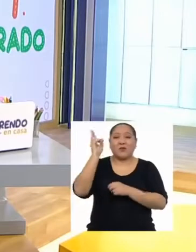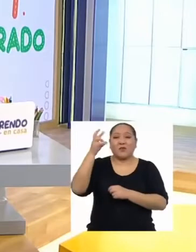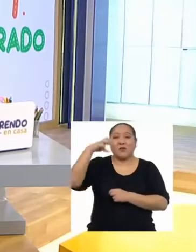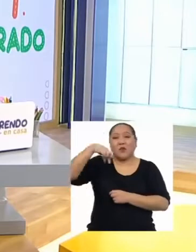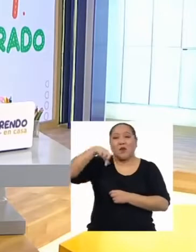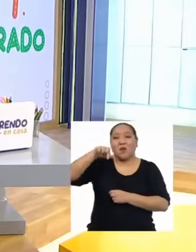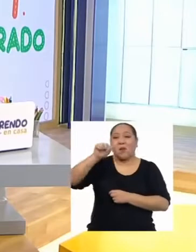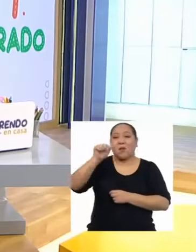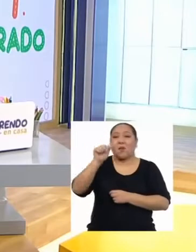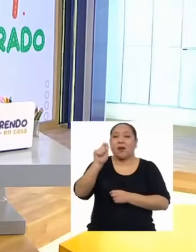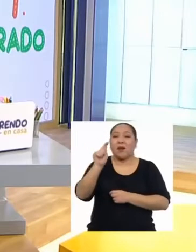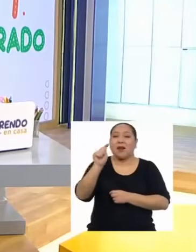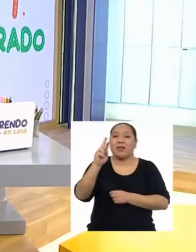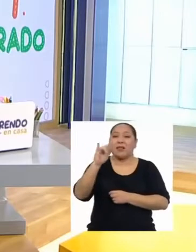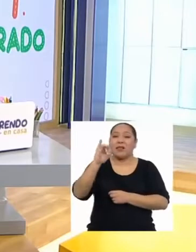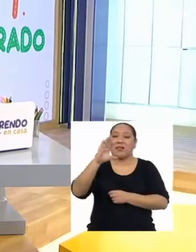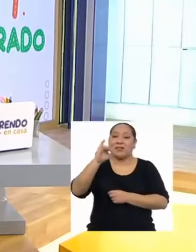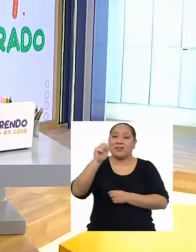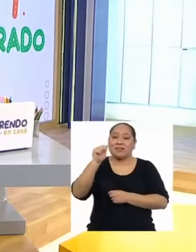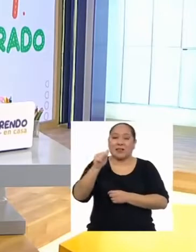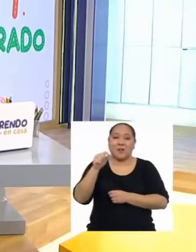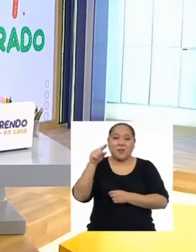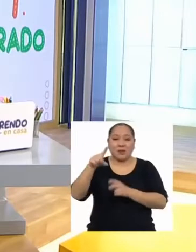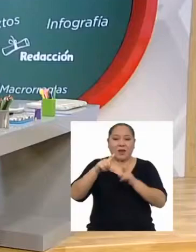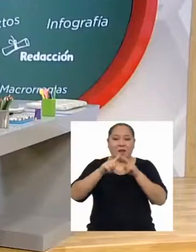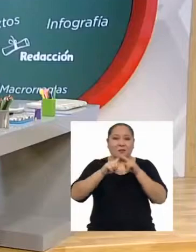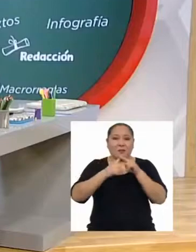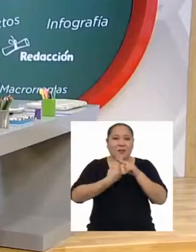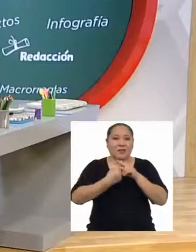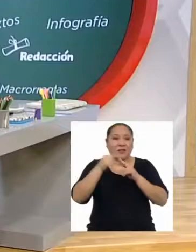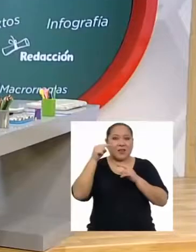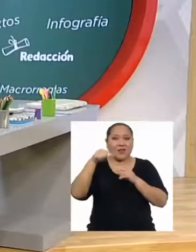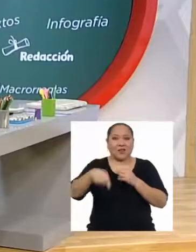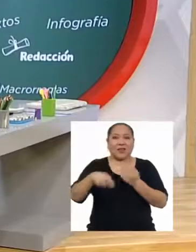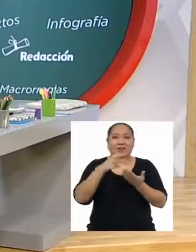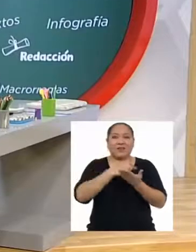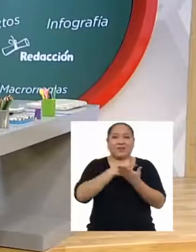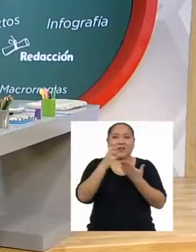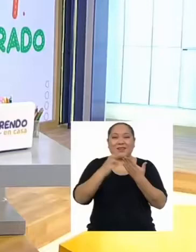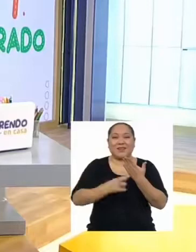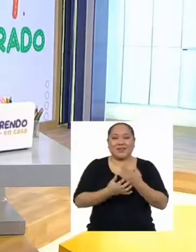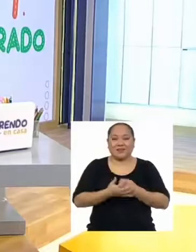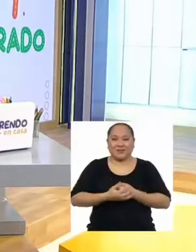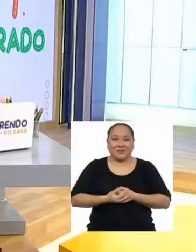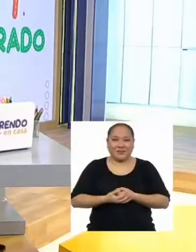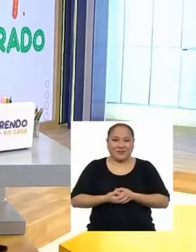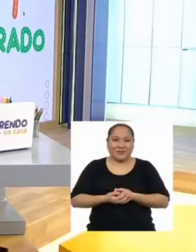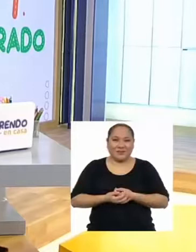para comenzar con nuestra actividad de hoy.